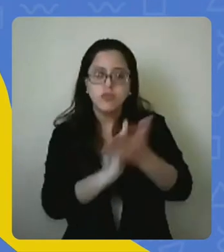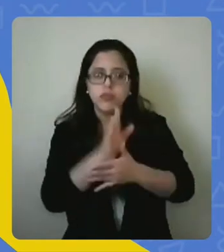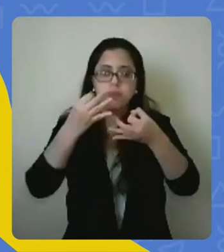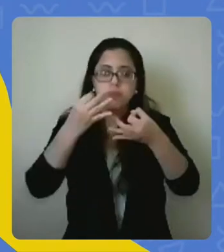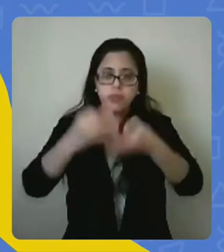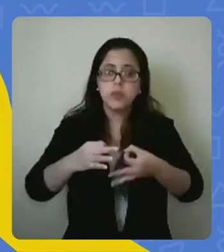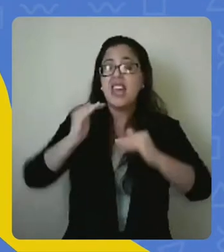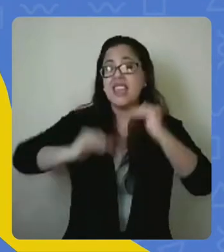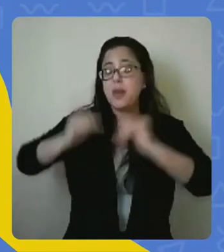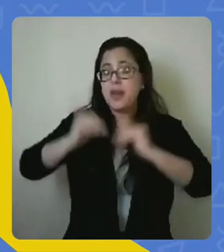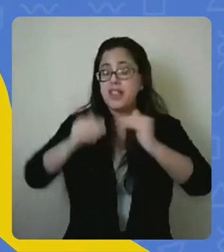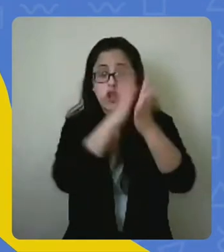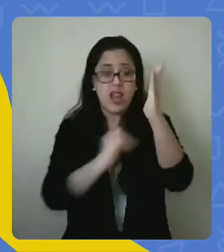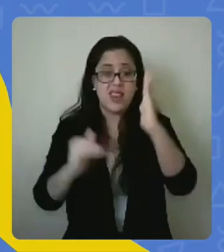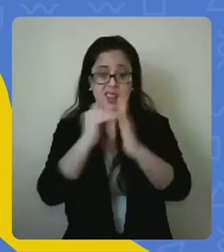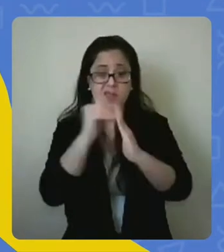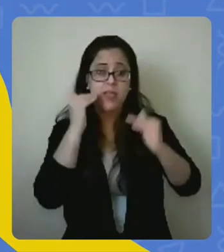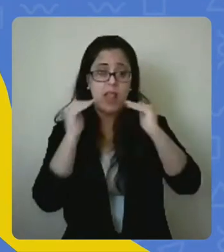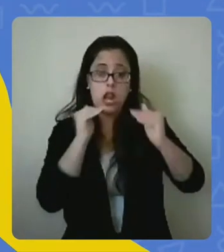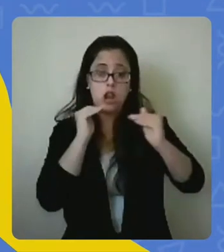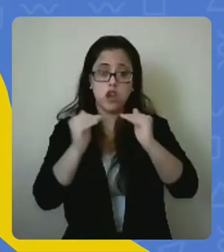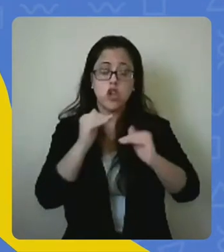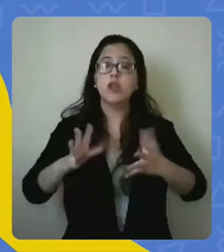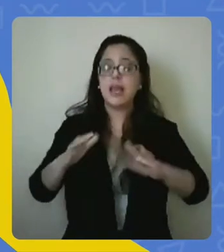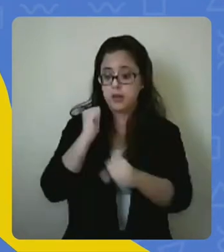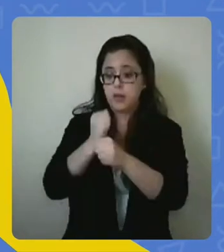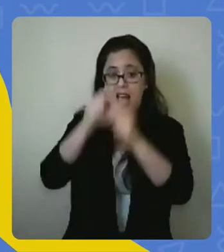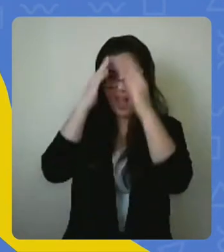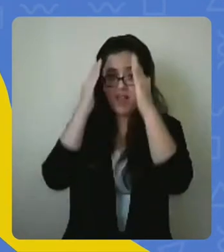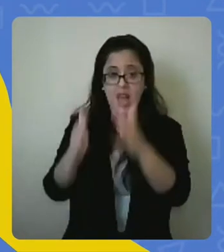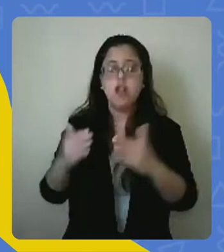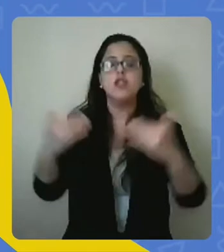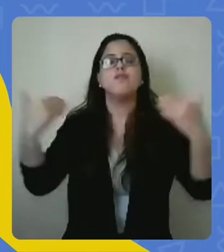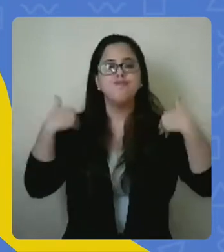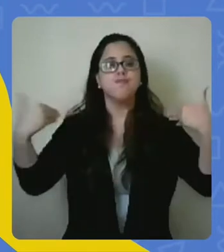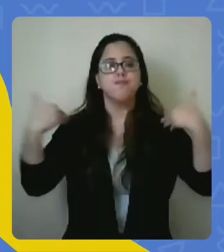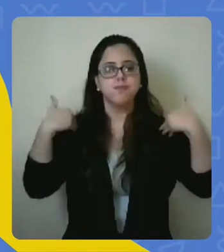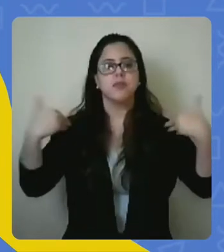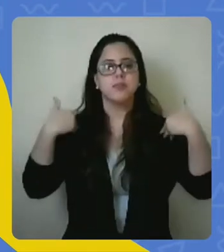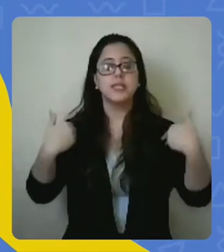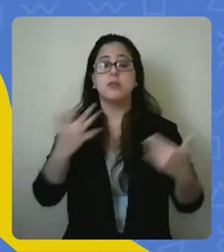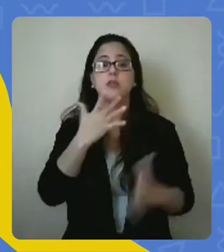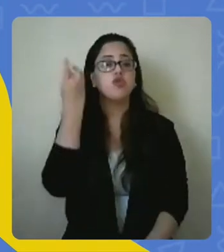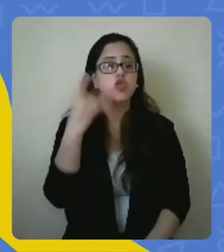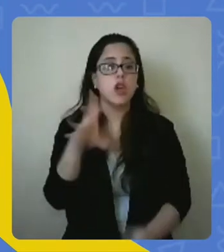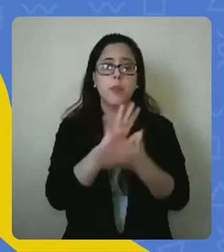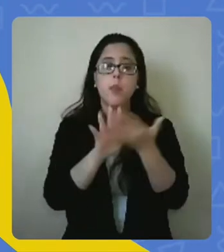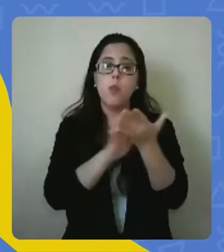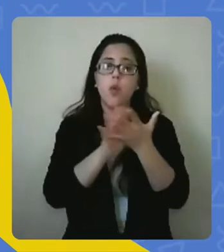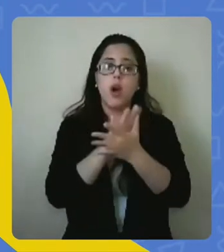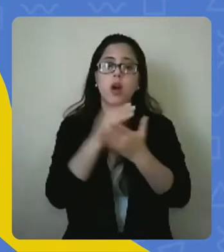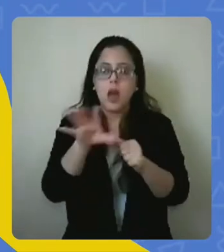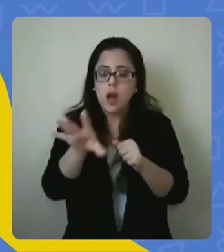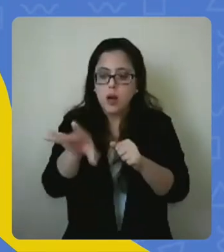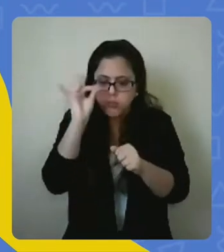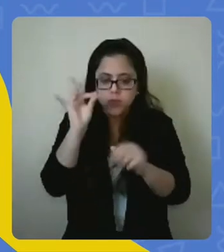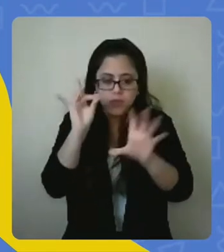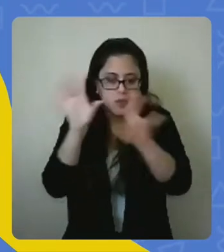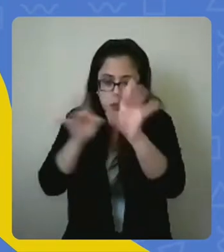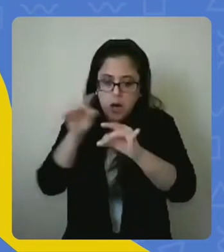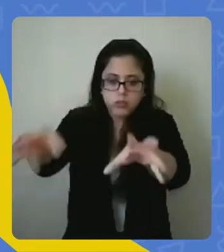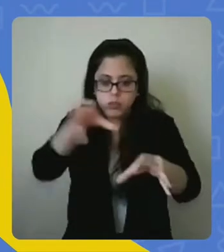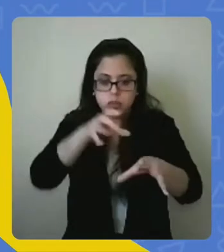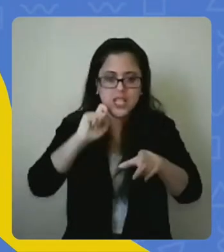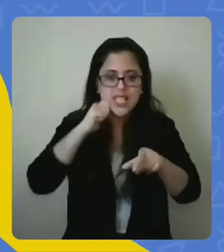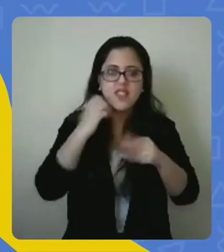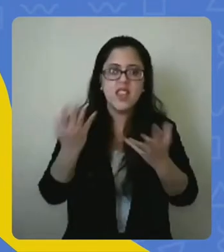nivel en el que se encuentren los niños con los que estamos trabajando. Porque si solamente el que encuentra la tarjeta sabe a qué se refiere,